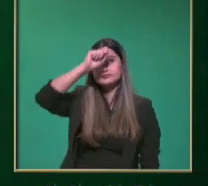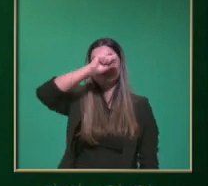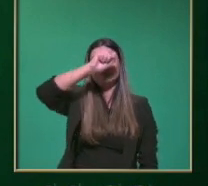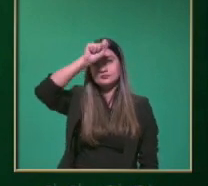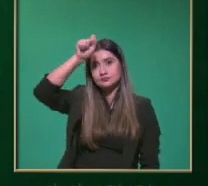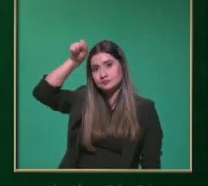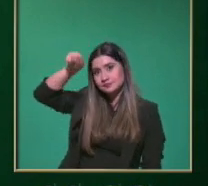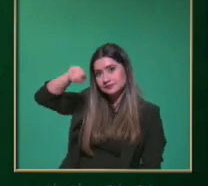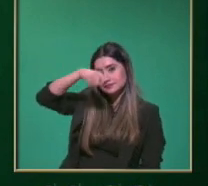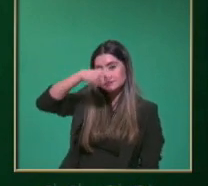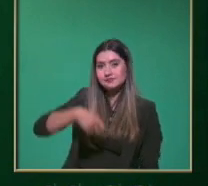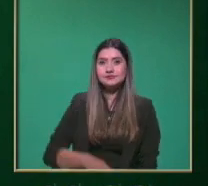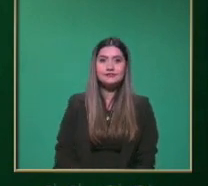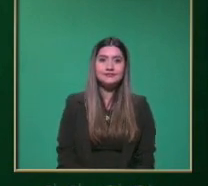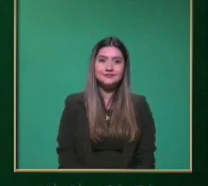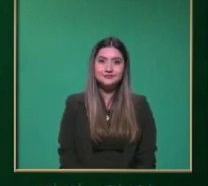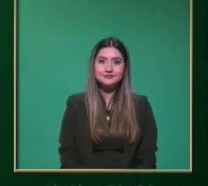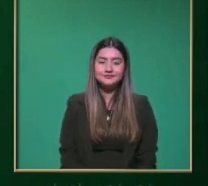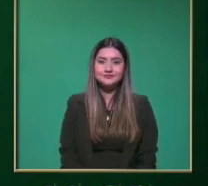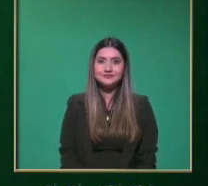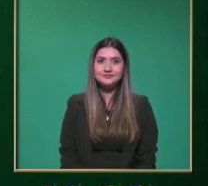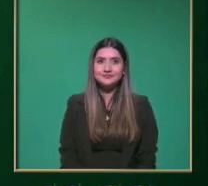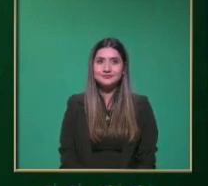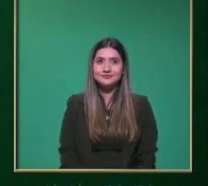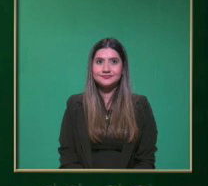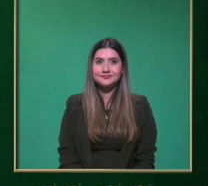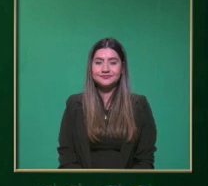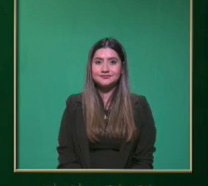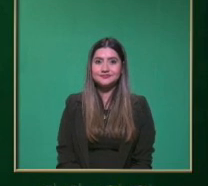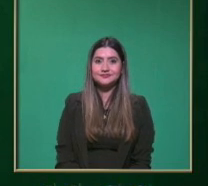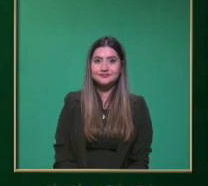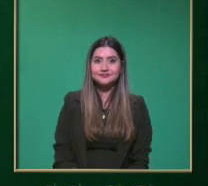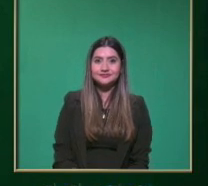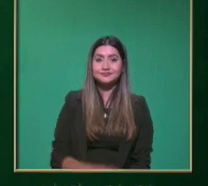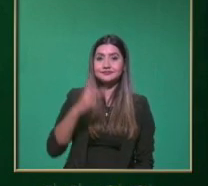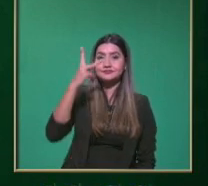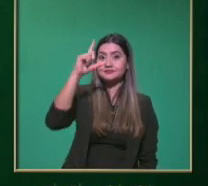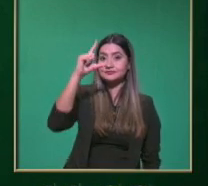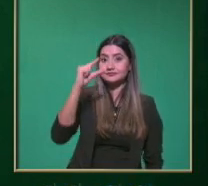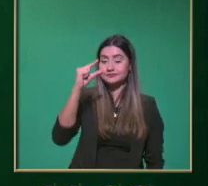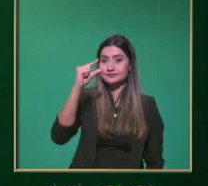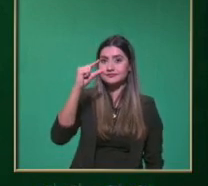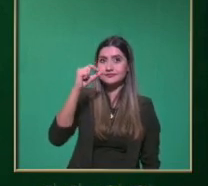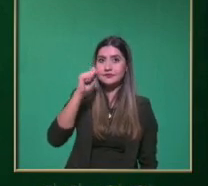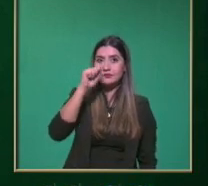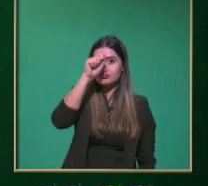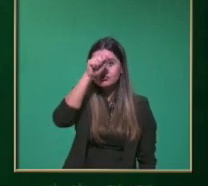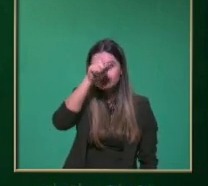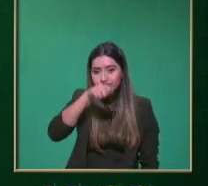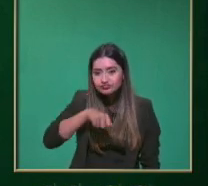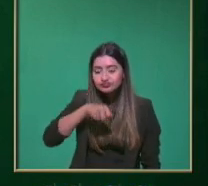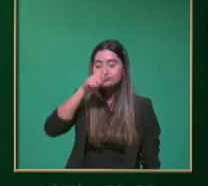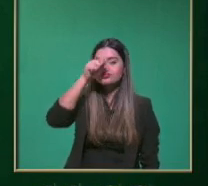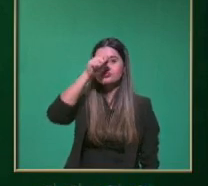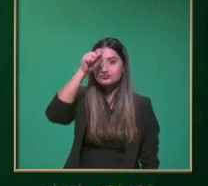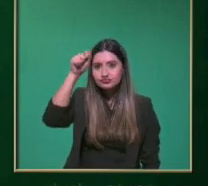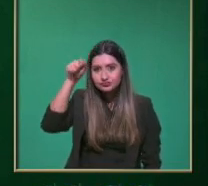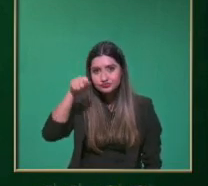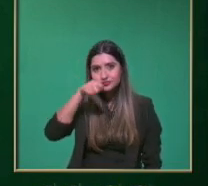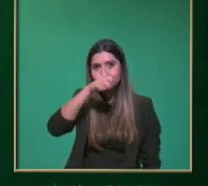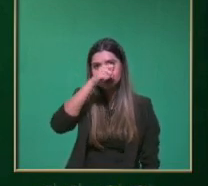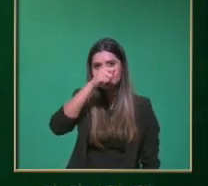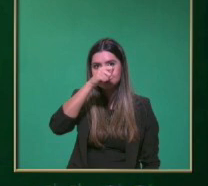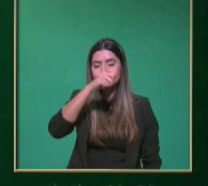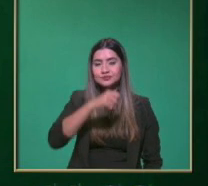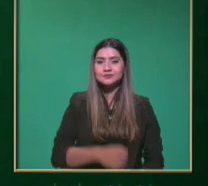medio círculo, abarcando dos renglones. Y la P minúscula es una línea de arriba hacia abajo, vamos a